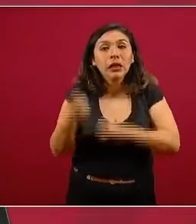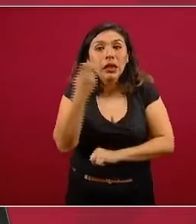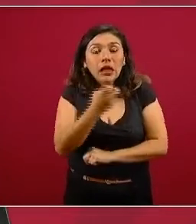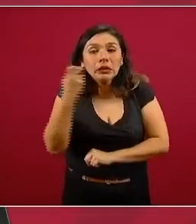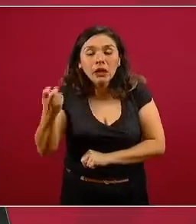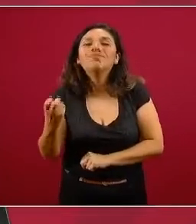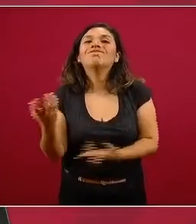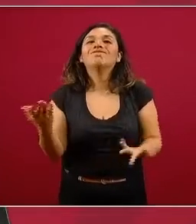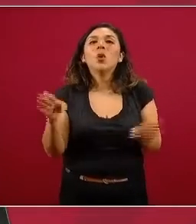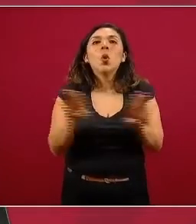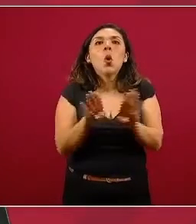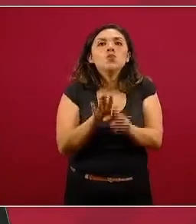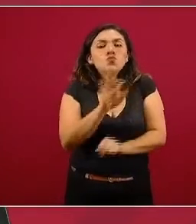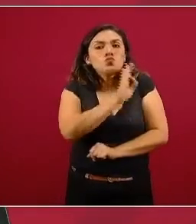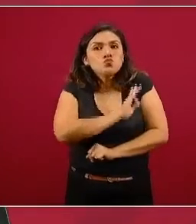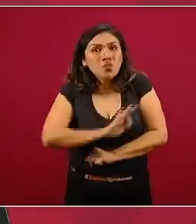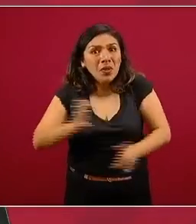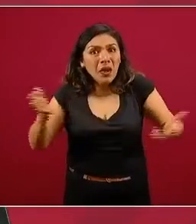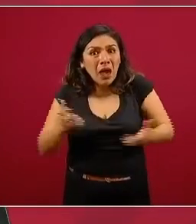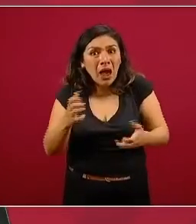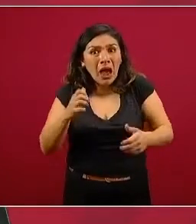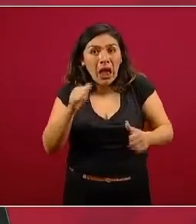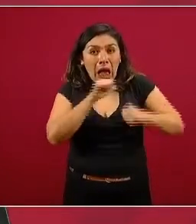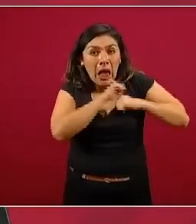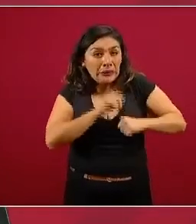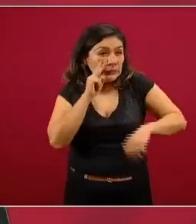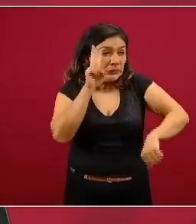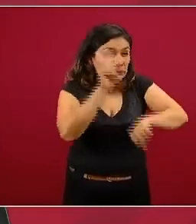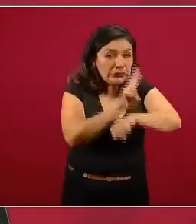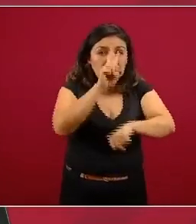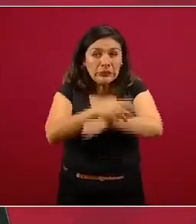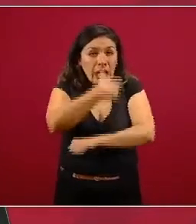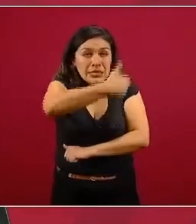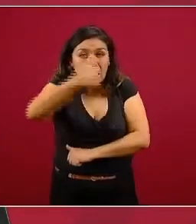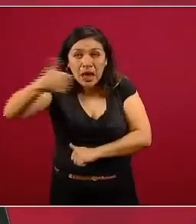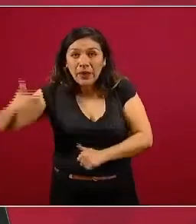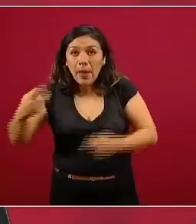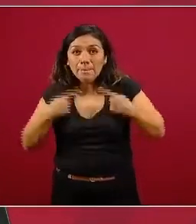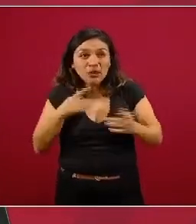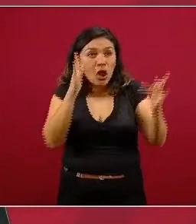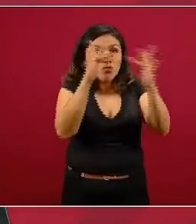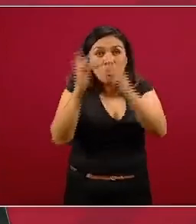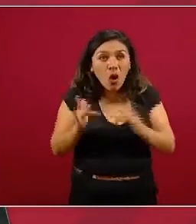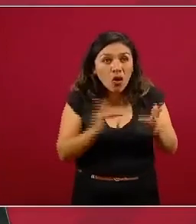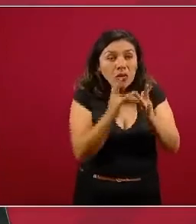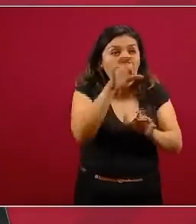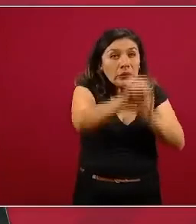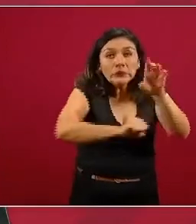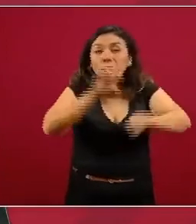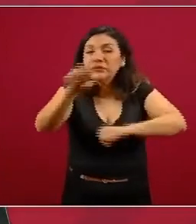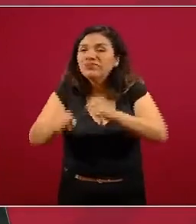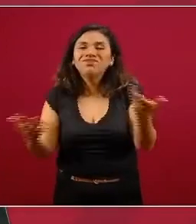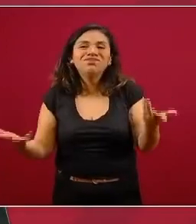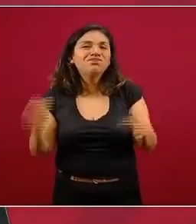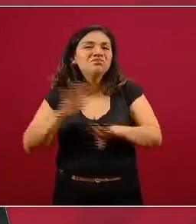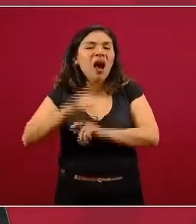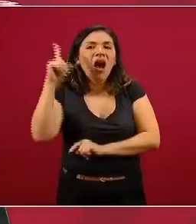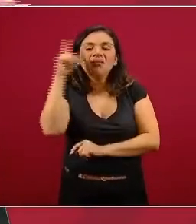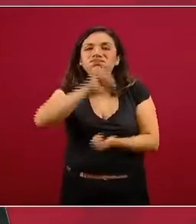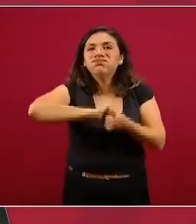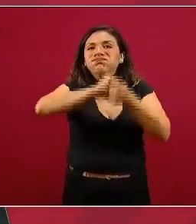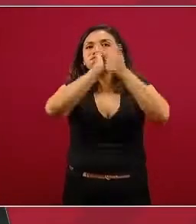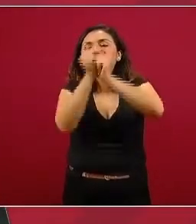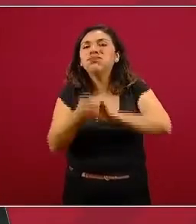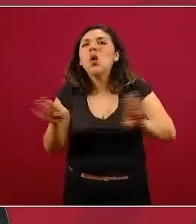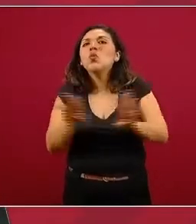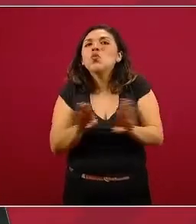empezó a perderse la capacidad de dar seguimiento a todos y cada una de las relaciones caso-contacto, es decir, de las cadenas